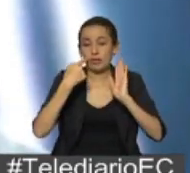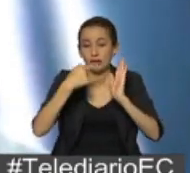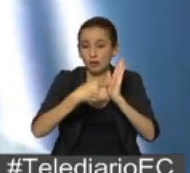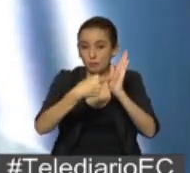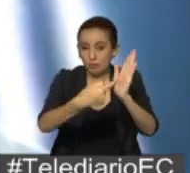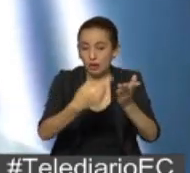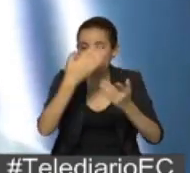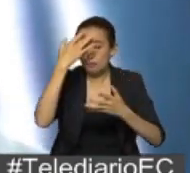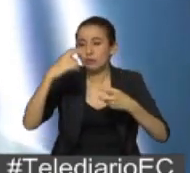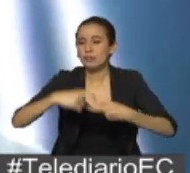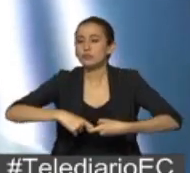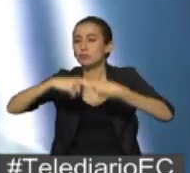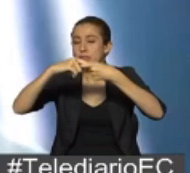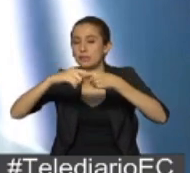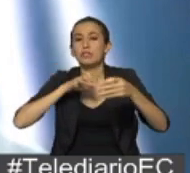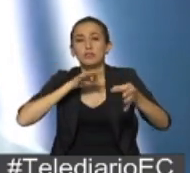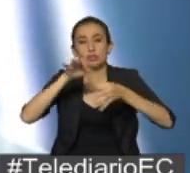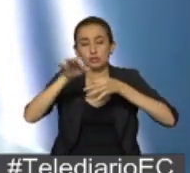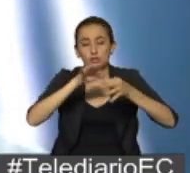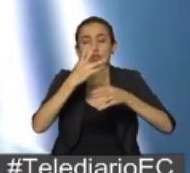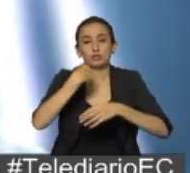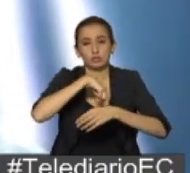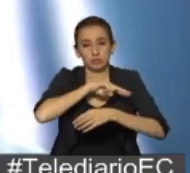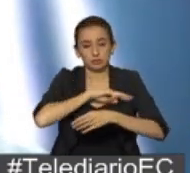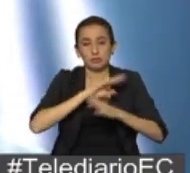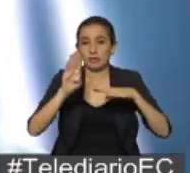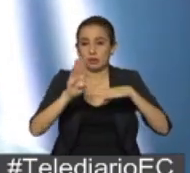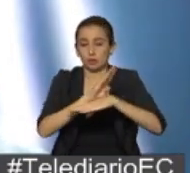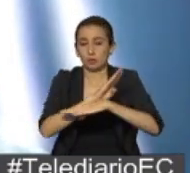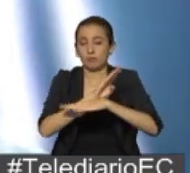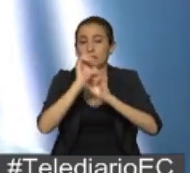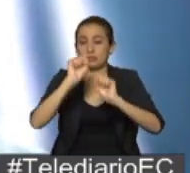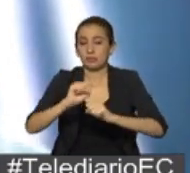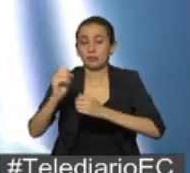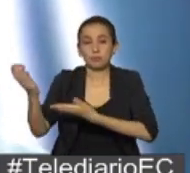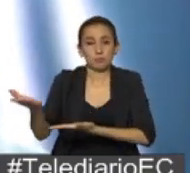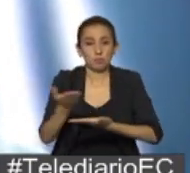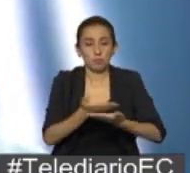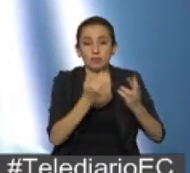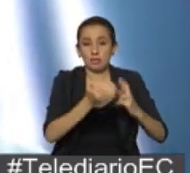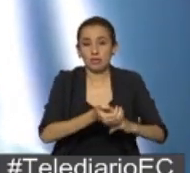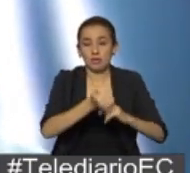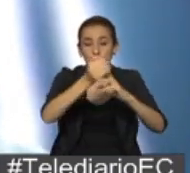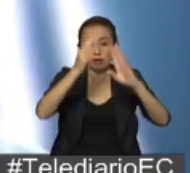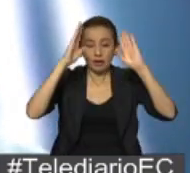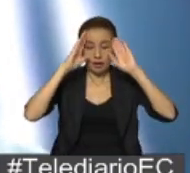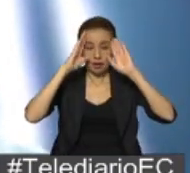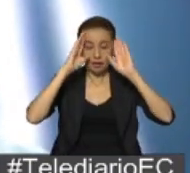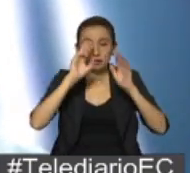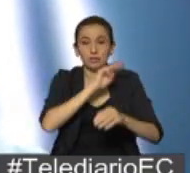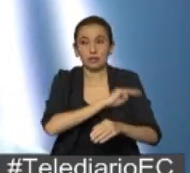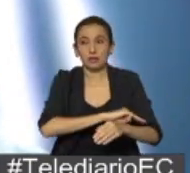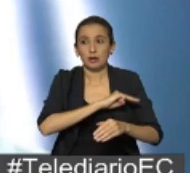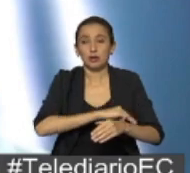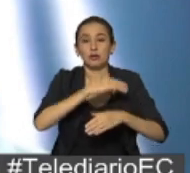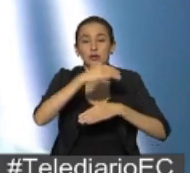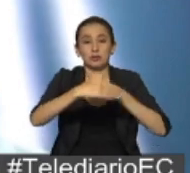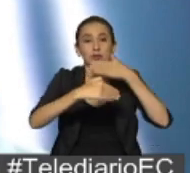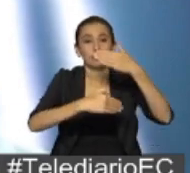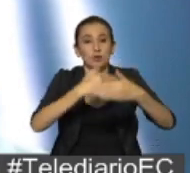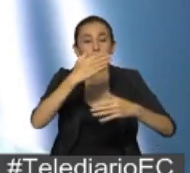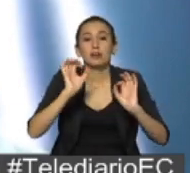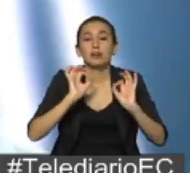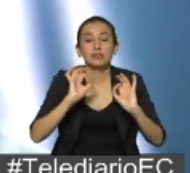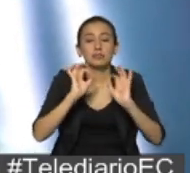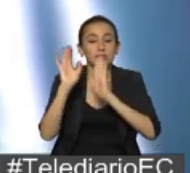la suspensión de los cobros en ese momento para que pueda auditar el uso de esos recursos a los gobiernos autónomos descentralizados y de tal manera que